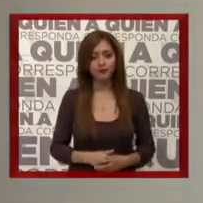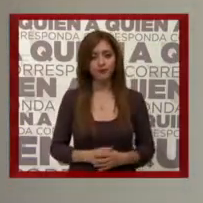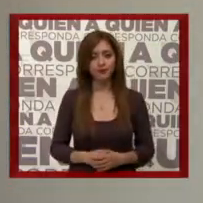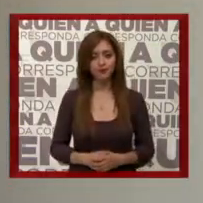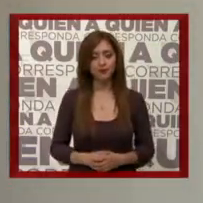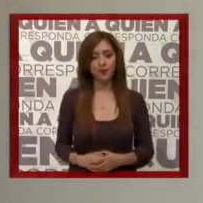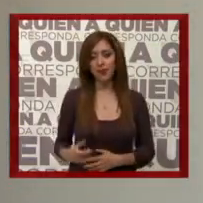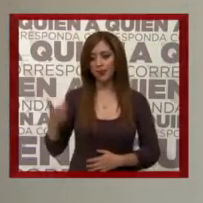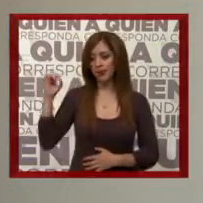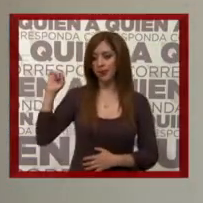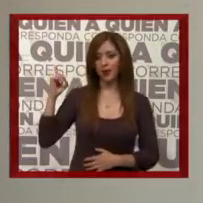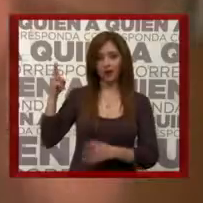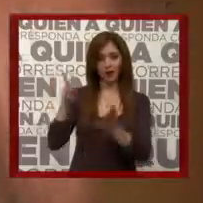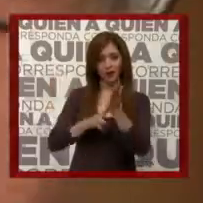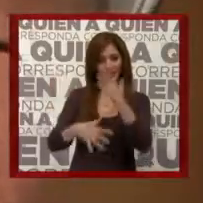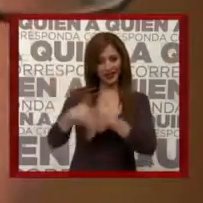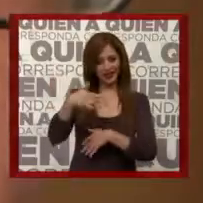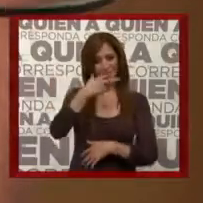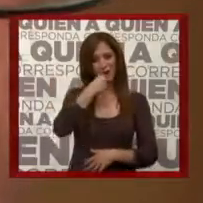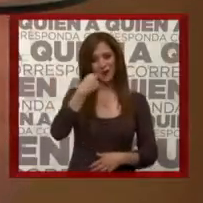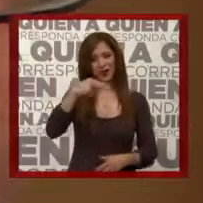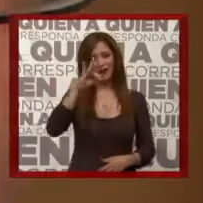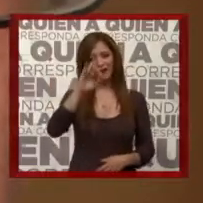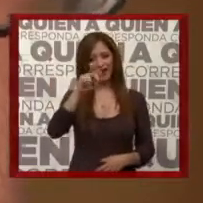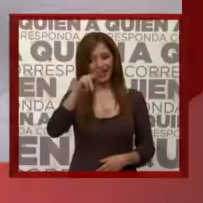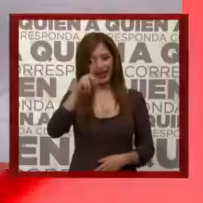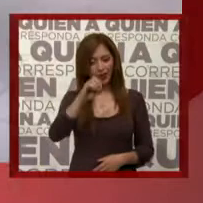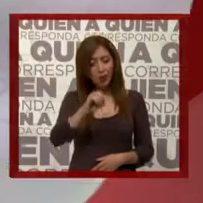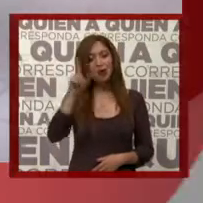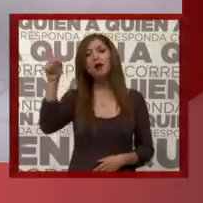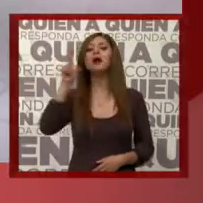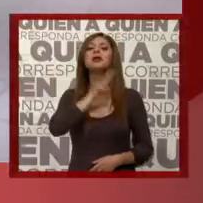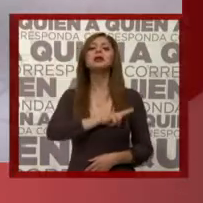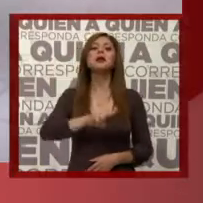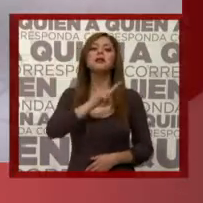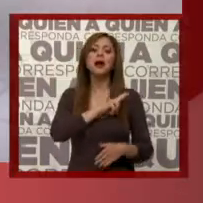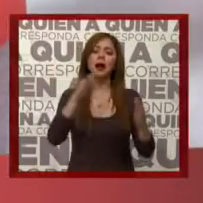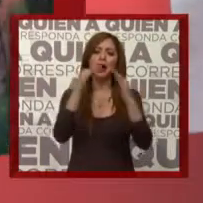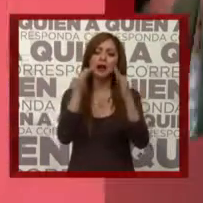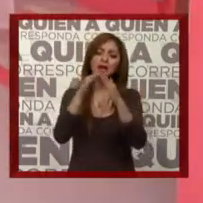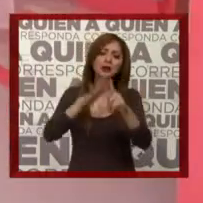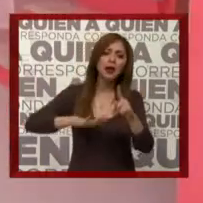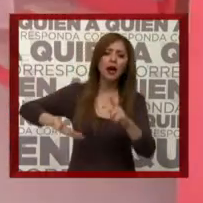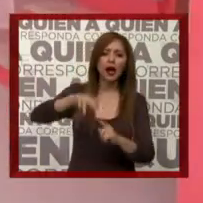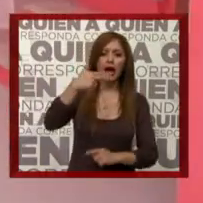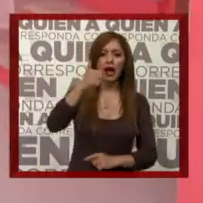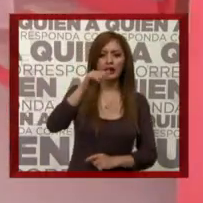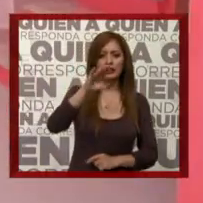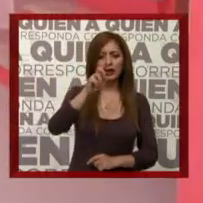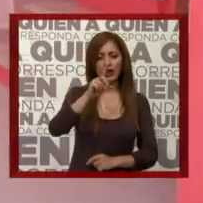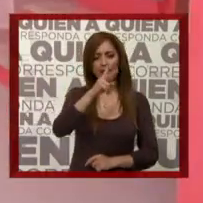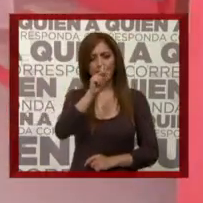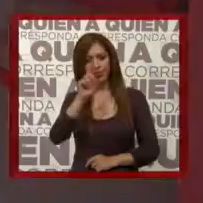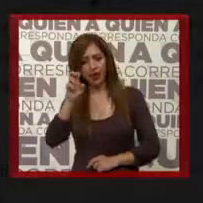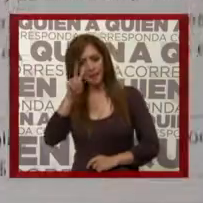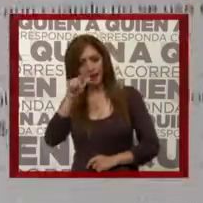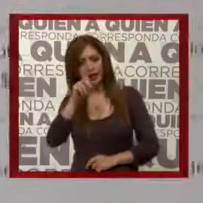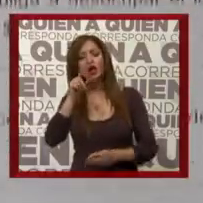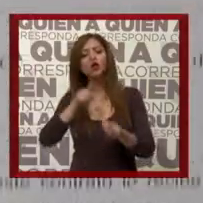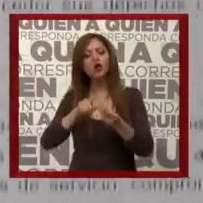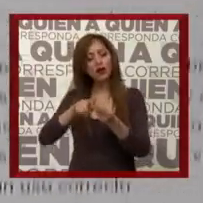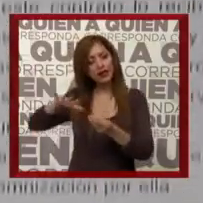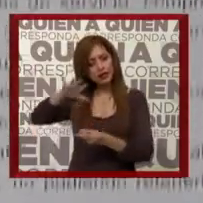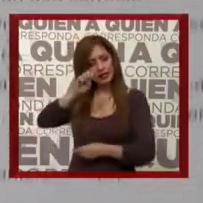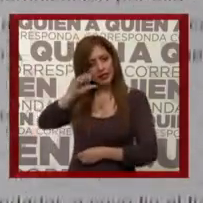En diciembre del 2015, Fernando Rodríguez Núñez rentó una casa de su propiedad ubicada en Hacienda del Valle 2, en San Mateo